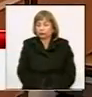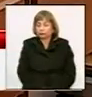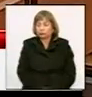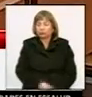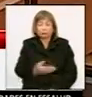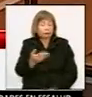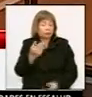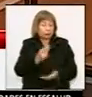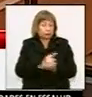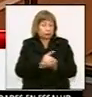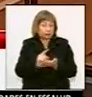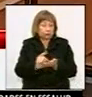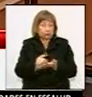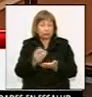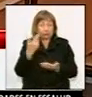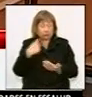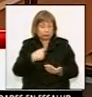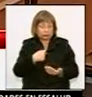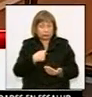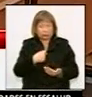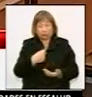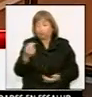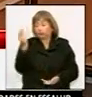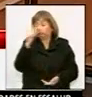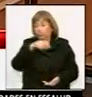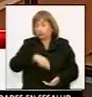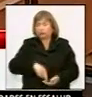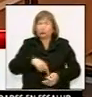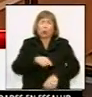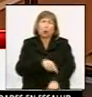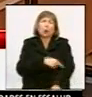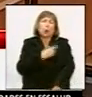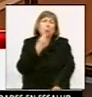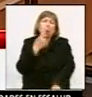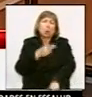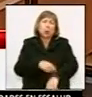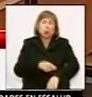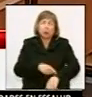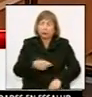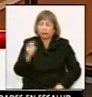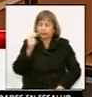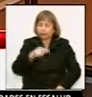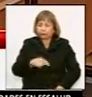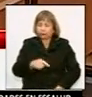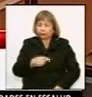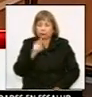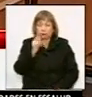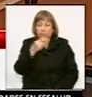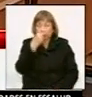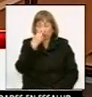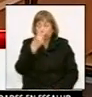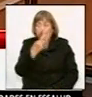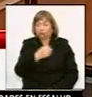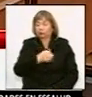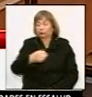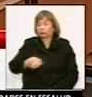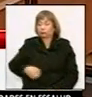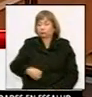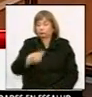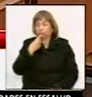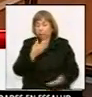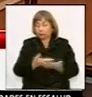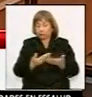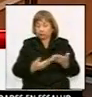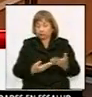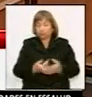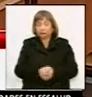hace semanas, como yo he venido durante tanto tiempo, que es el caso del MUNA, que usted también, presidente, lo ha integrado, el